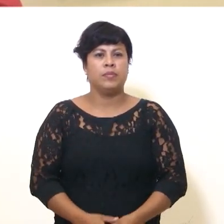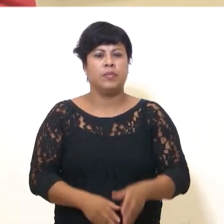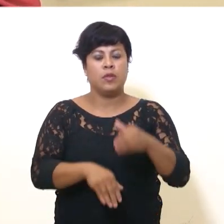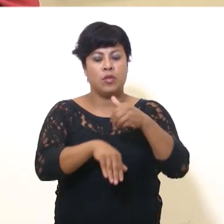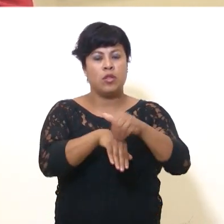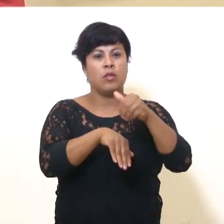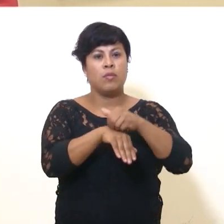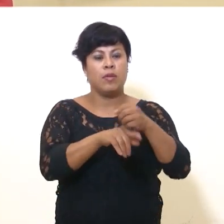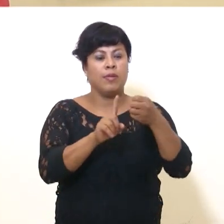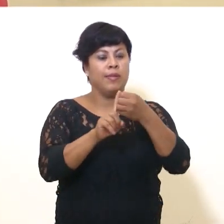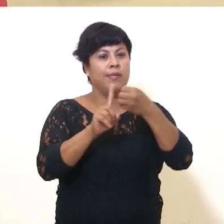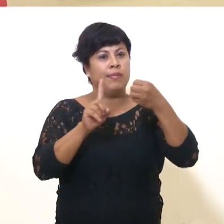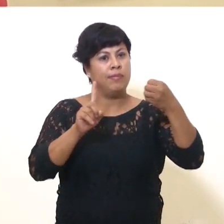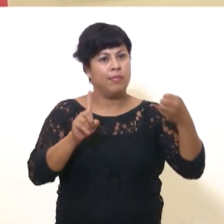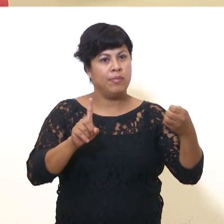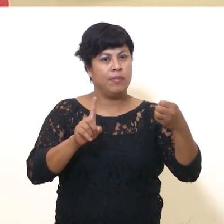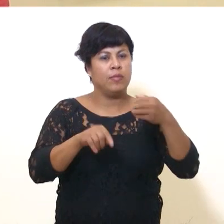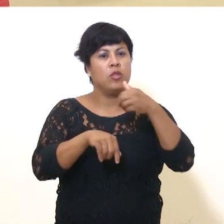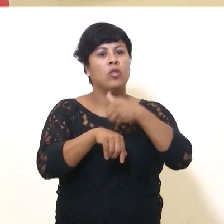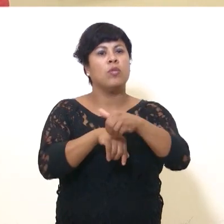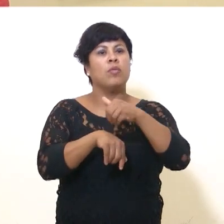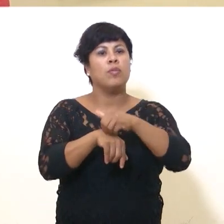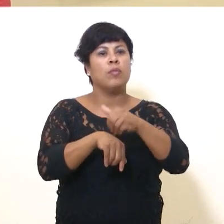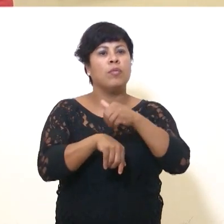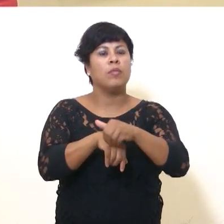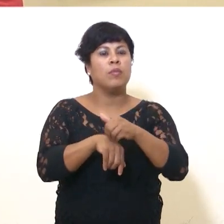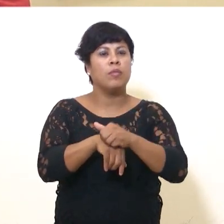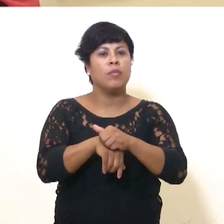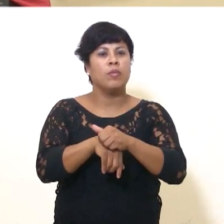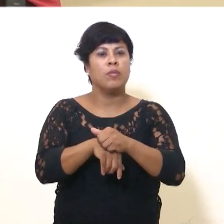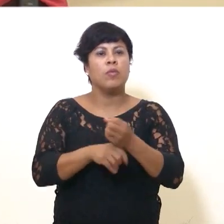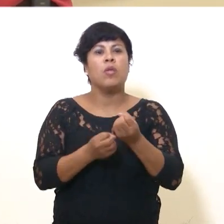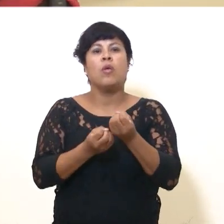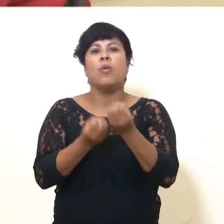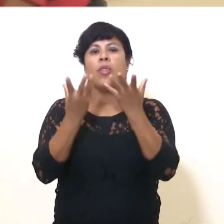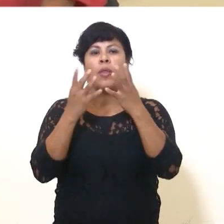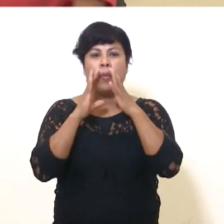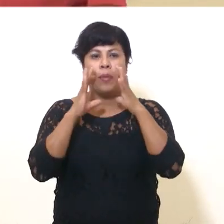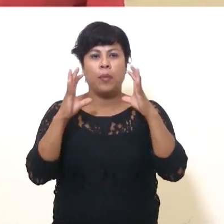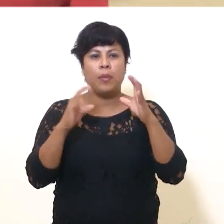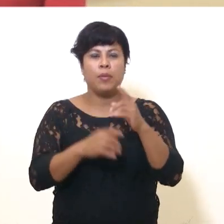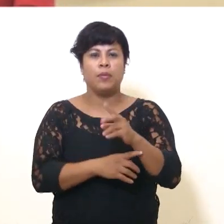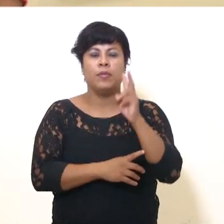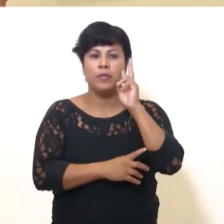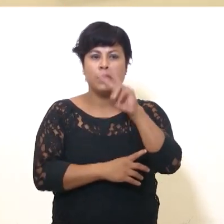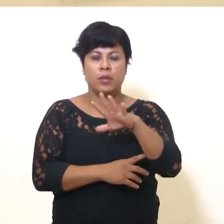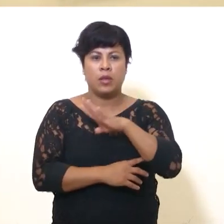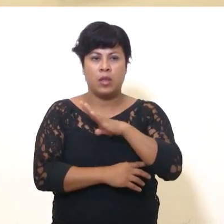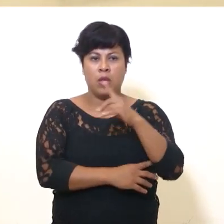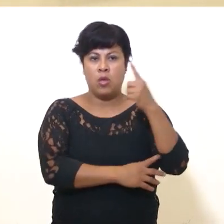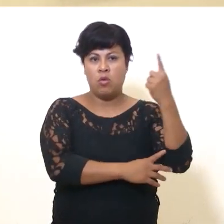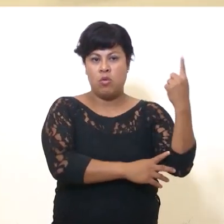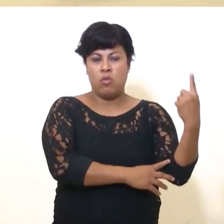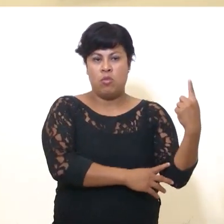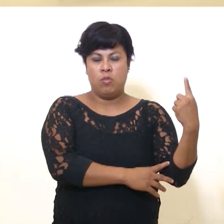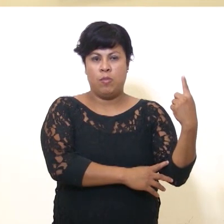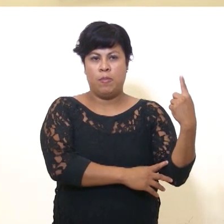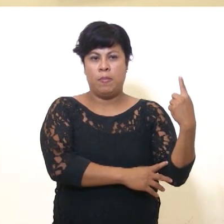que no el orden, es en el que sigue, que es el número. ¿Cuántos globos? Vamos a contar. Aquí dijimos que